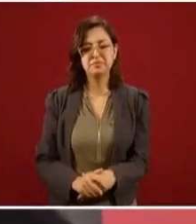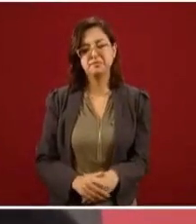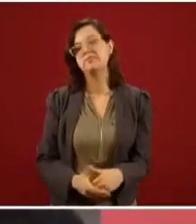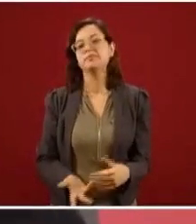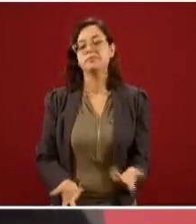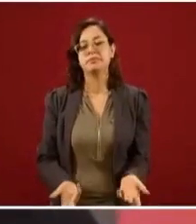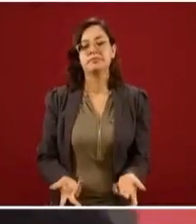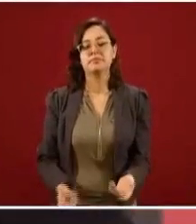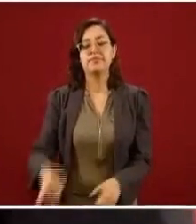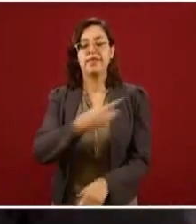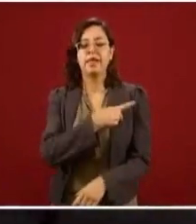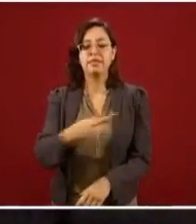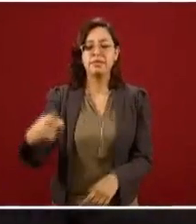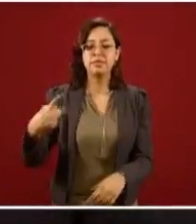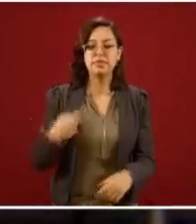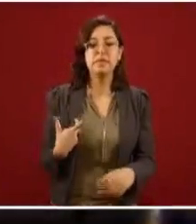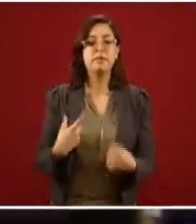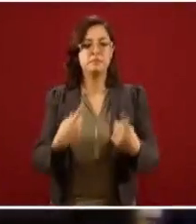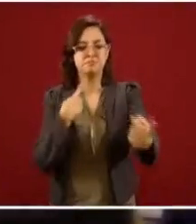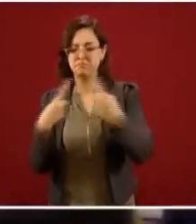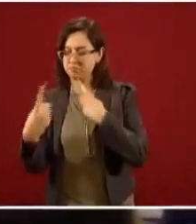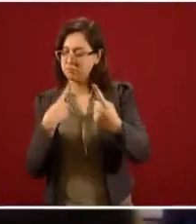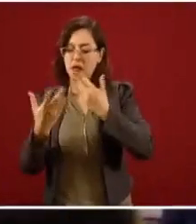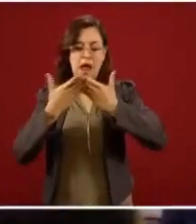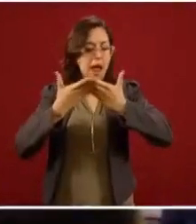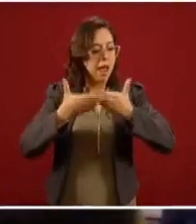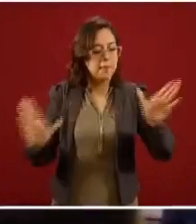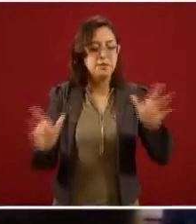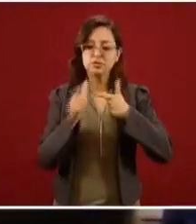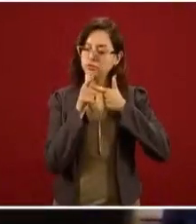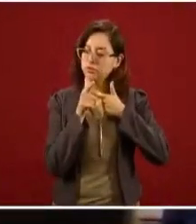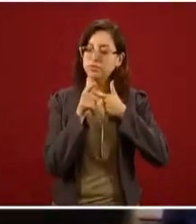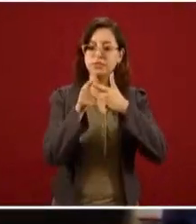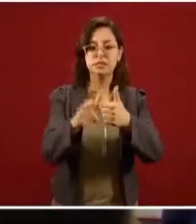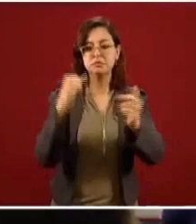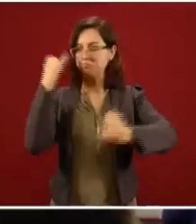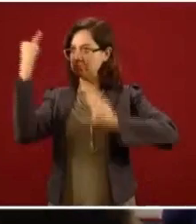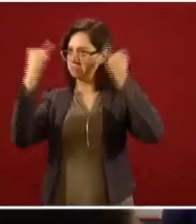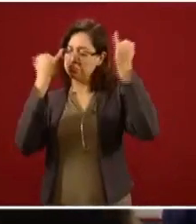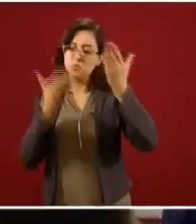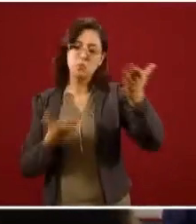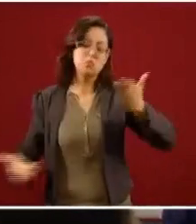se mantenga el debate, ¿sí?, de ideas,